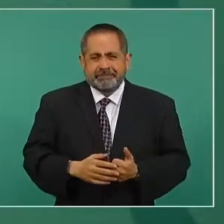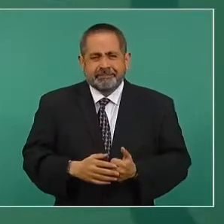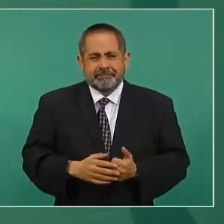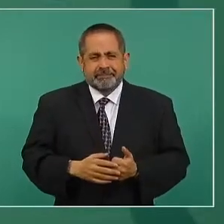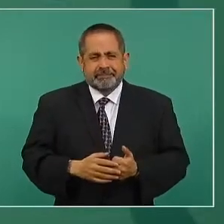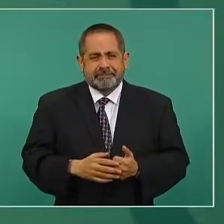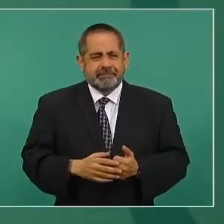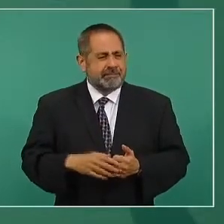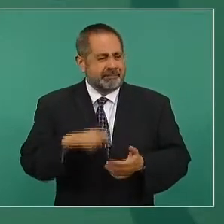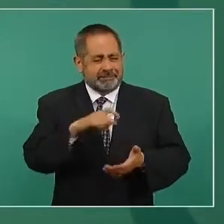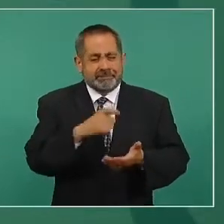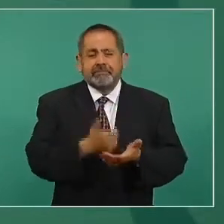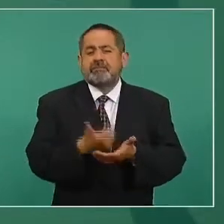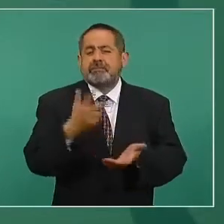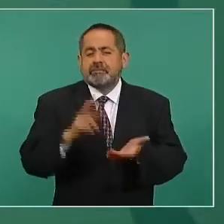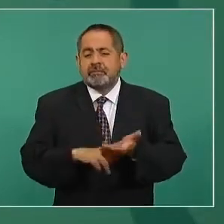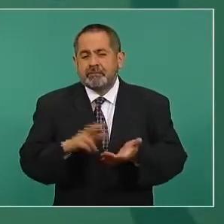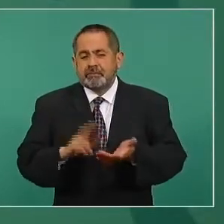con precios,